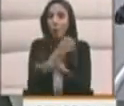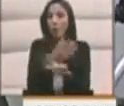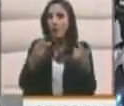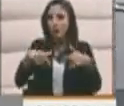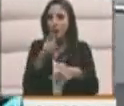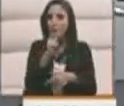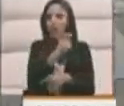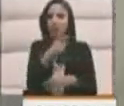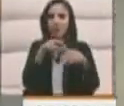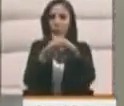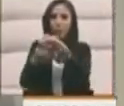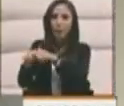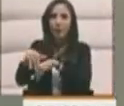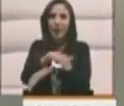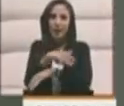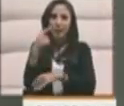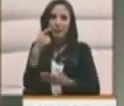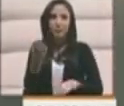recogieron.